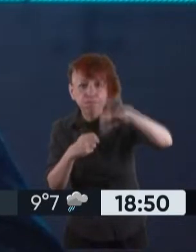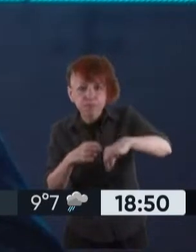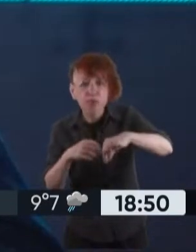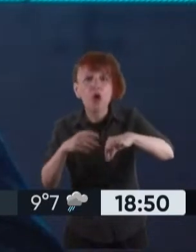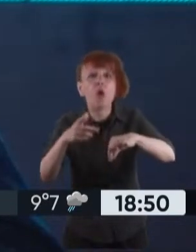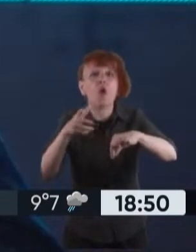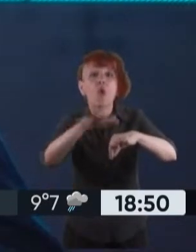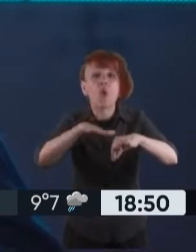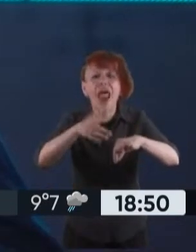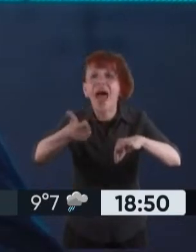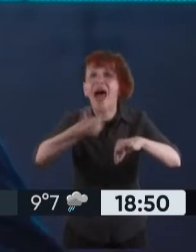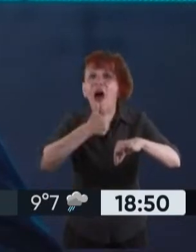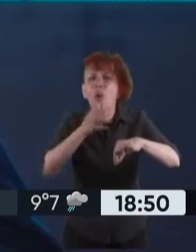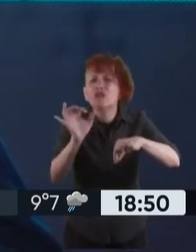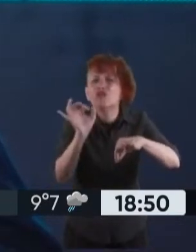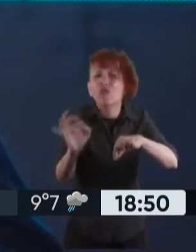donde el agua no sea suficiente.